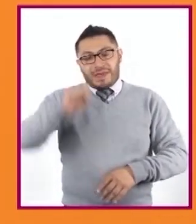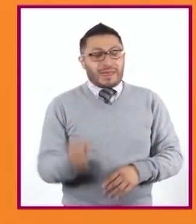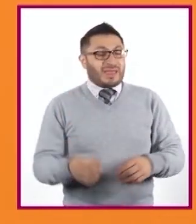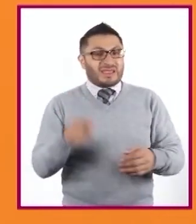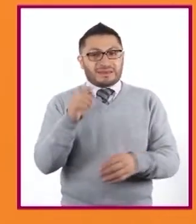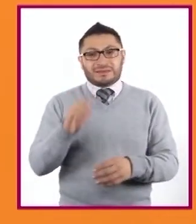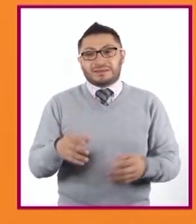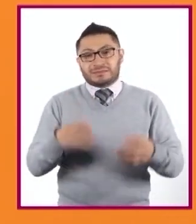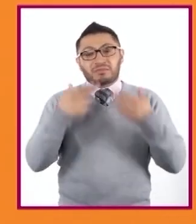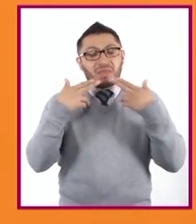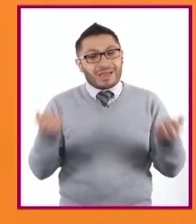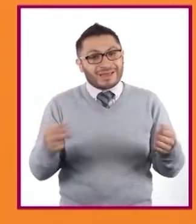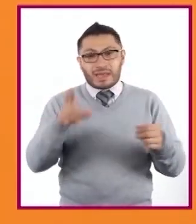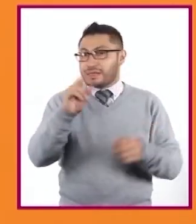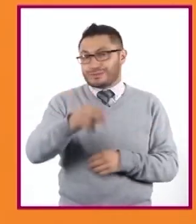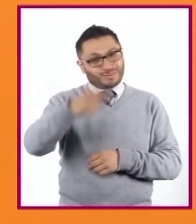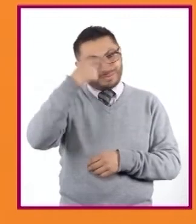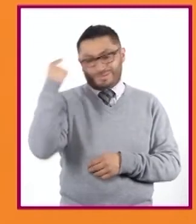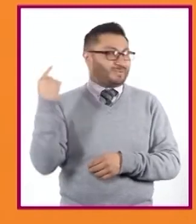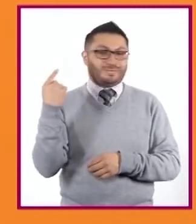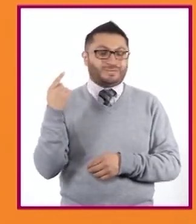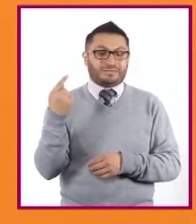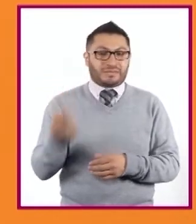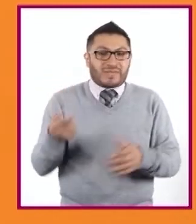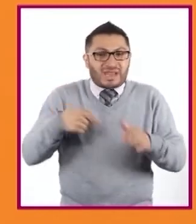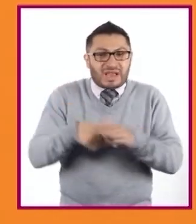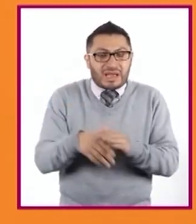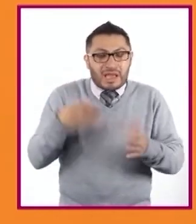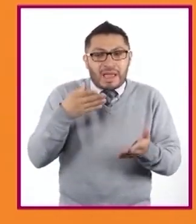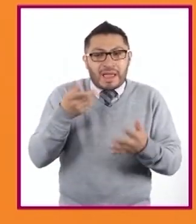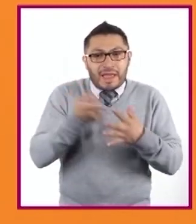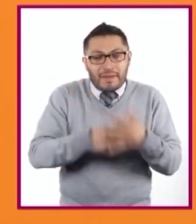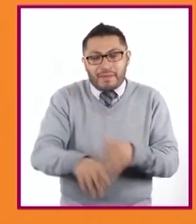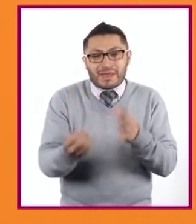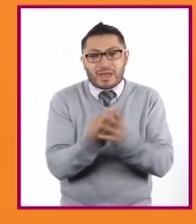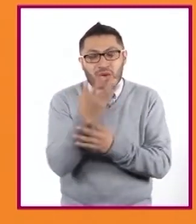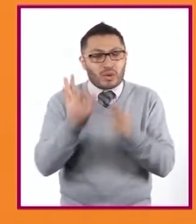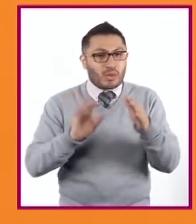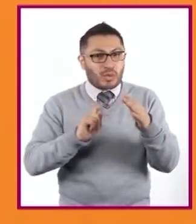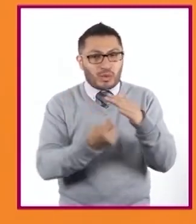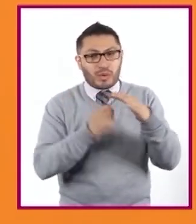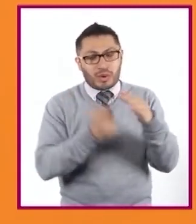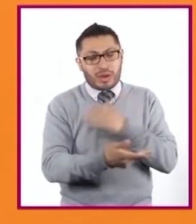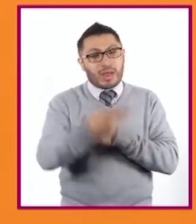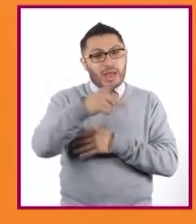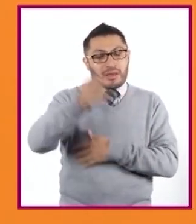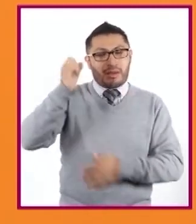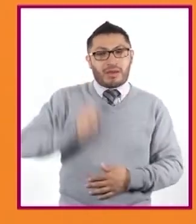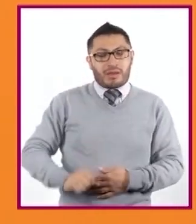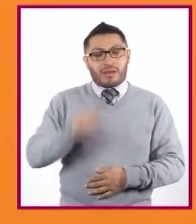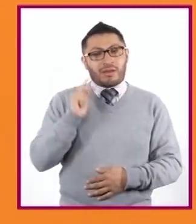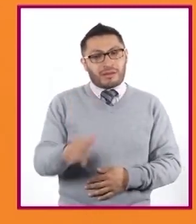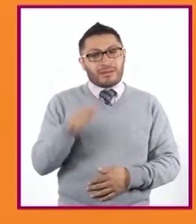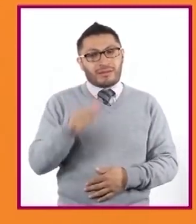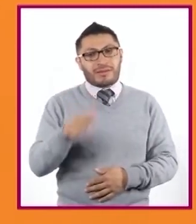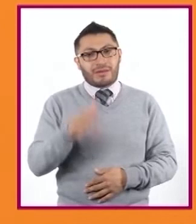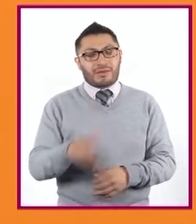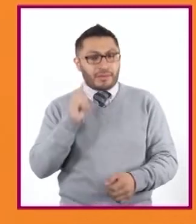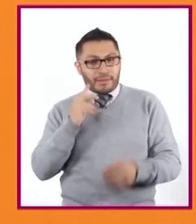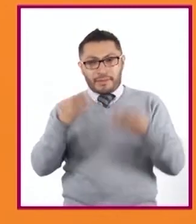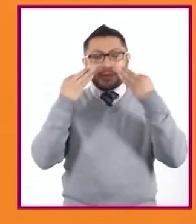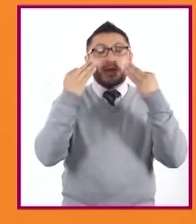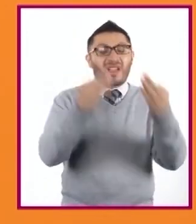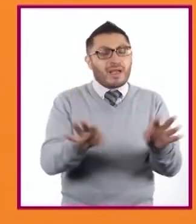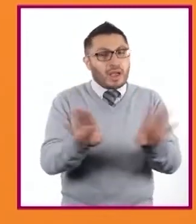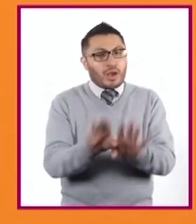mineras, no resultó fácil que introdujeran nuevas tecnologías. Sin embargo, en el siglo XVIII podemos observar cómo